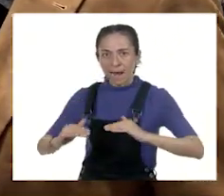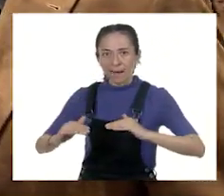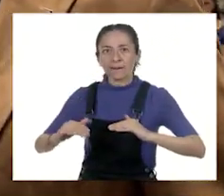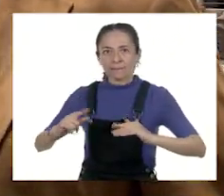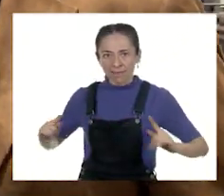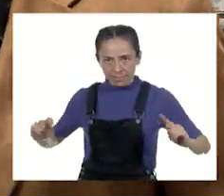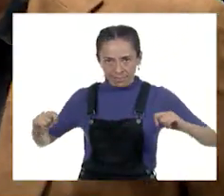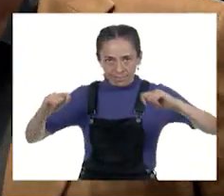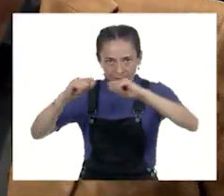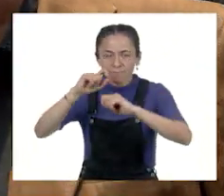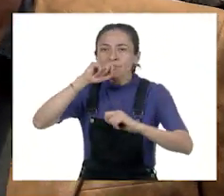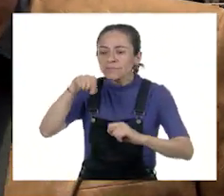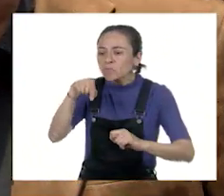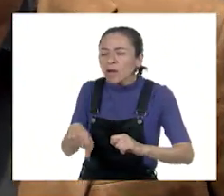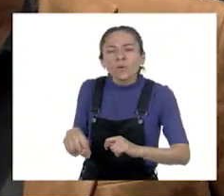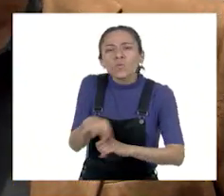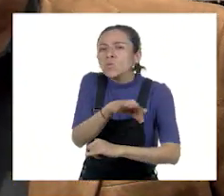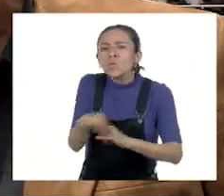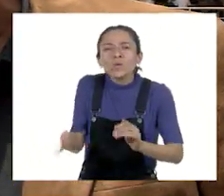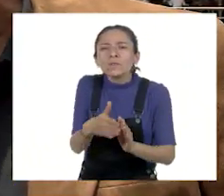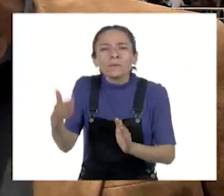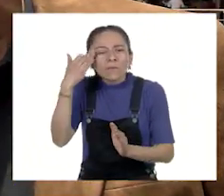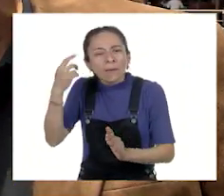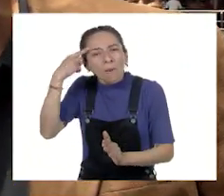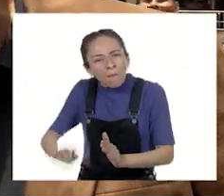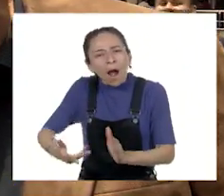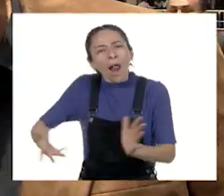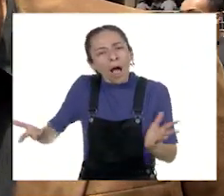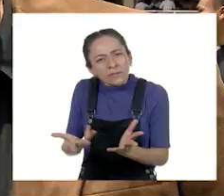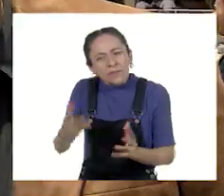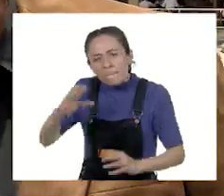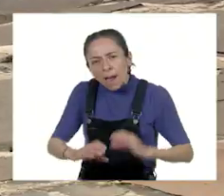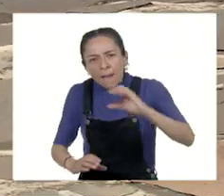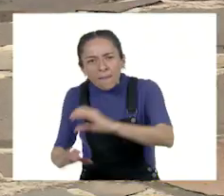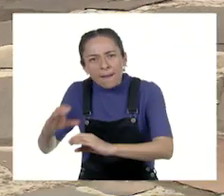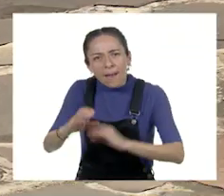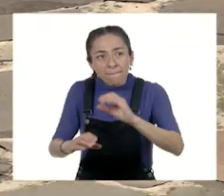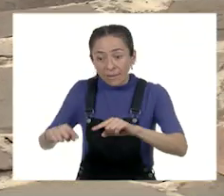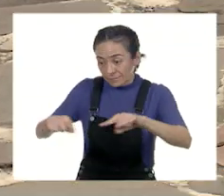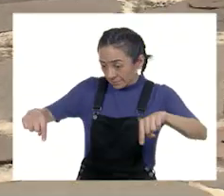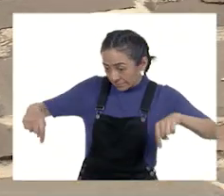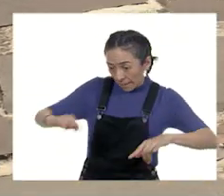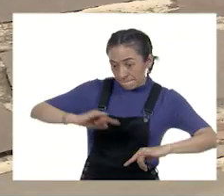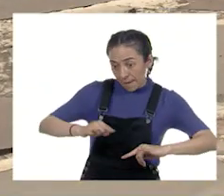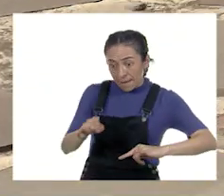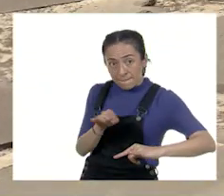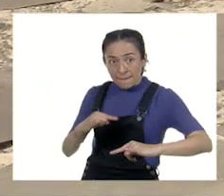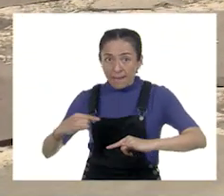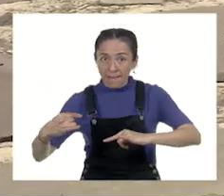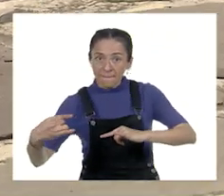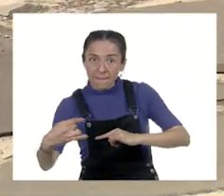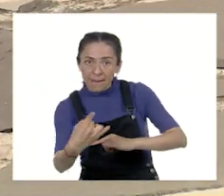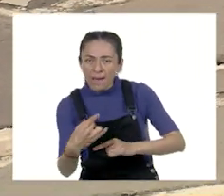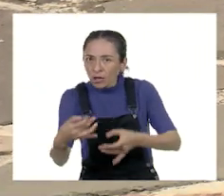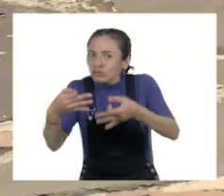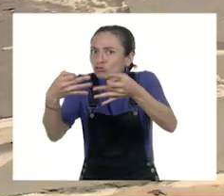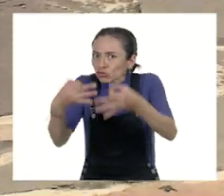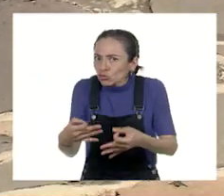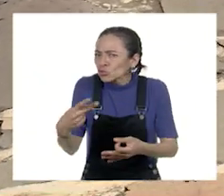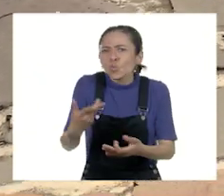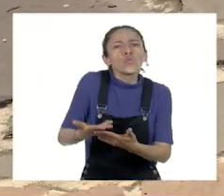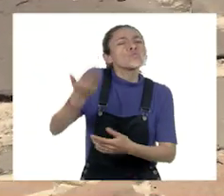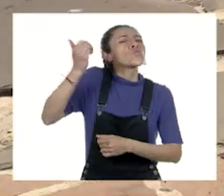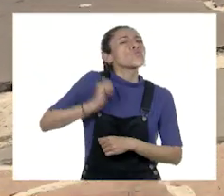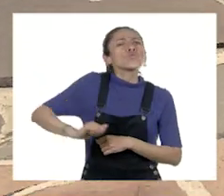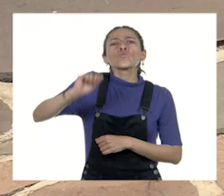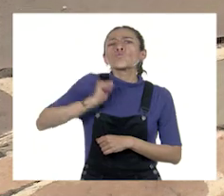una de sus últimas etapas constructivas. Y todo ese piso de lajas que ves tú ahí es el piso original